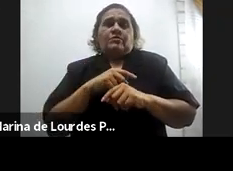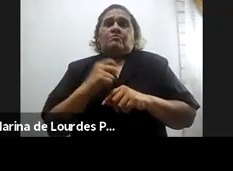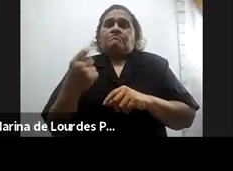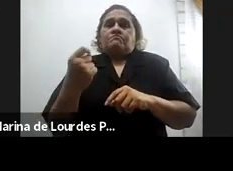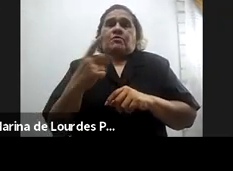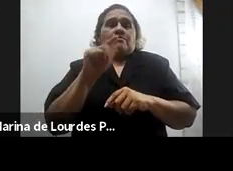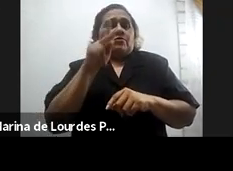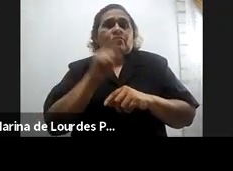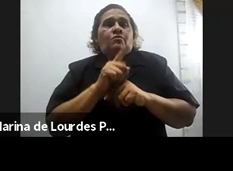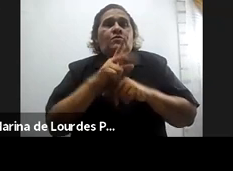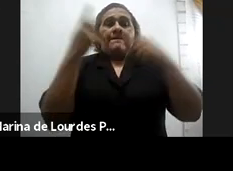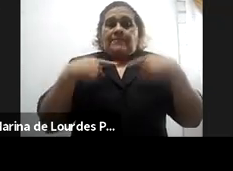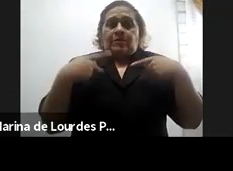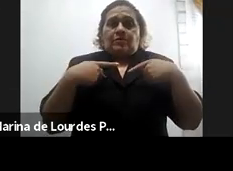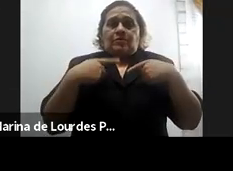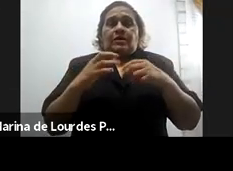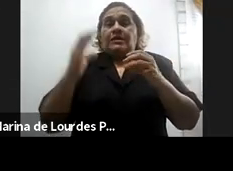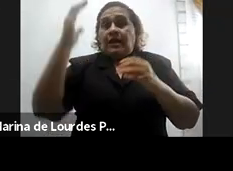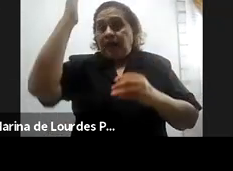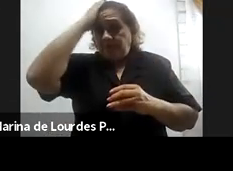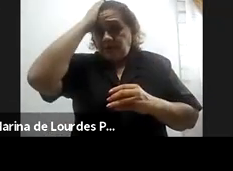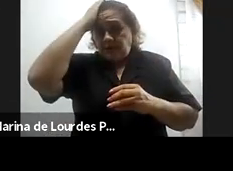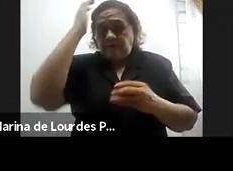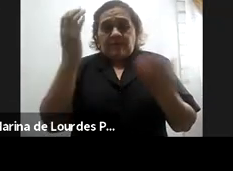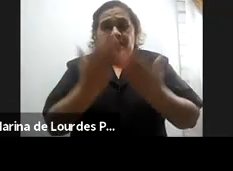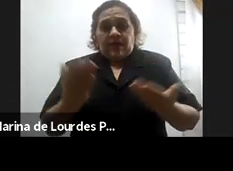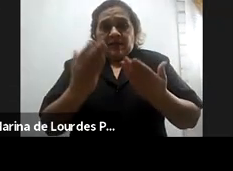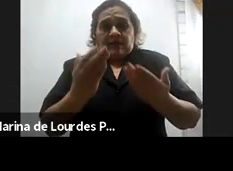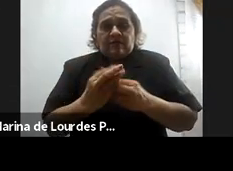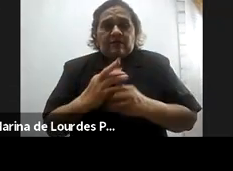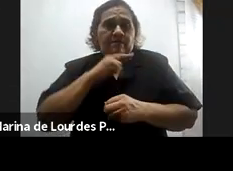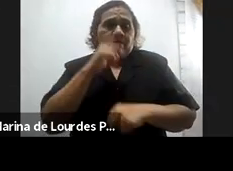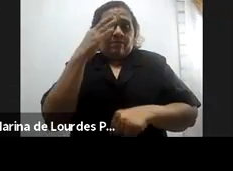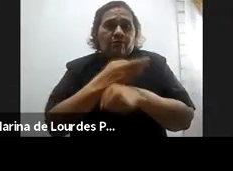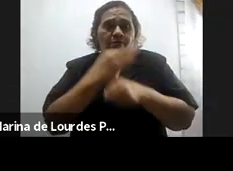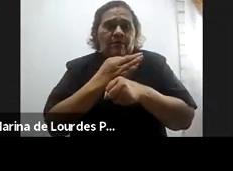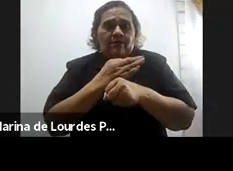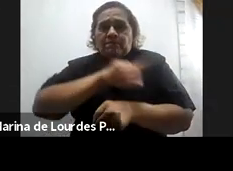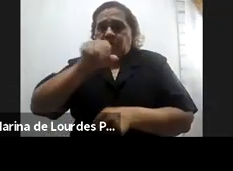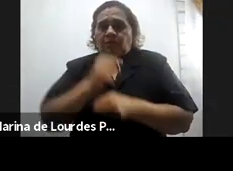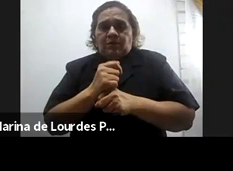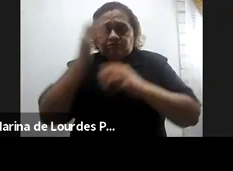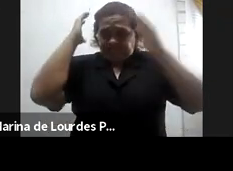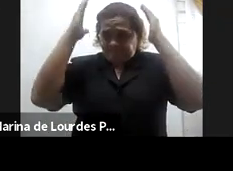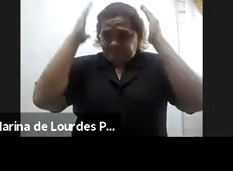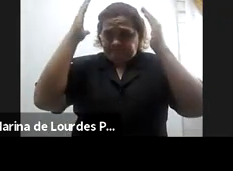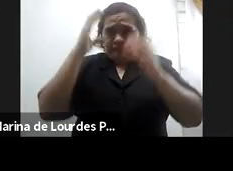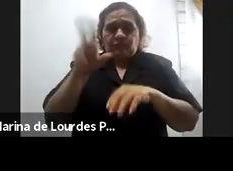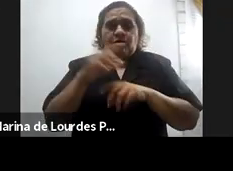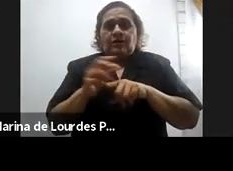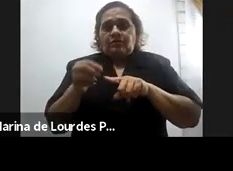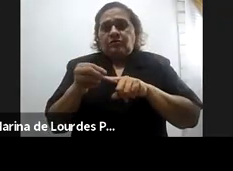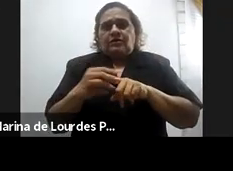que ser una persona que esté capacitada para hacerlo. El mejor momento es después de bañarse porque las uñas están un poquito más